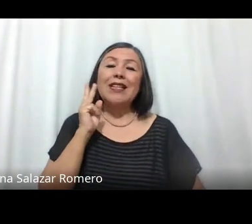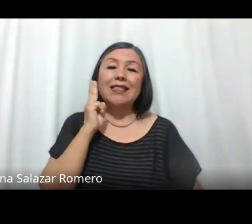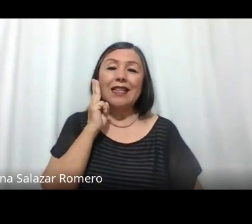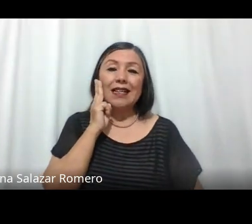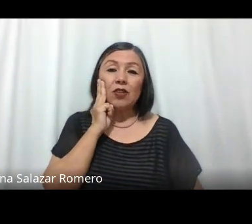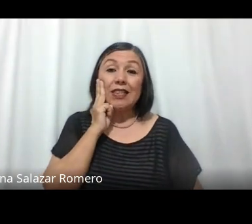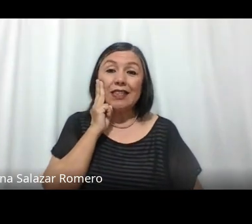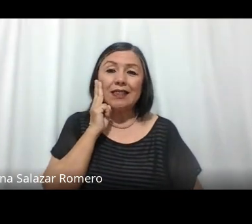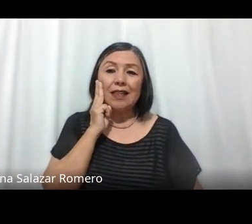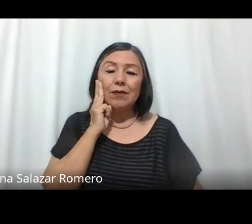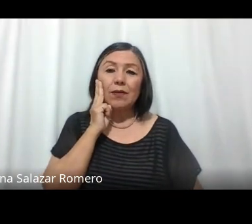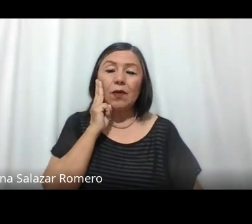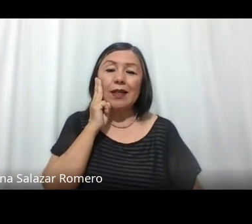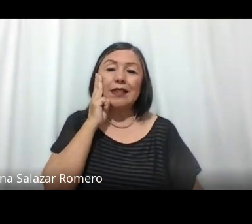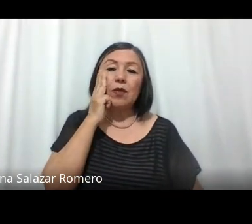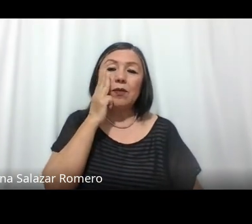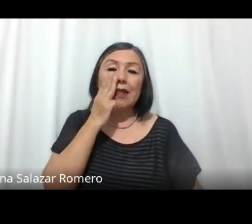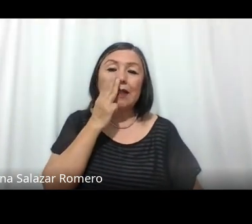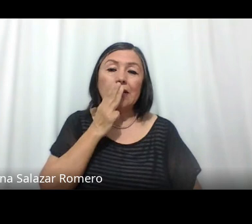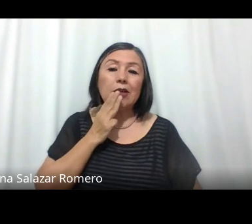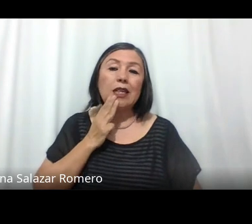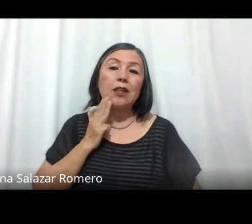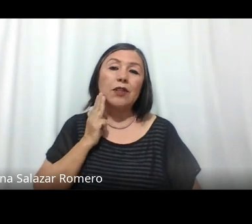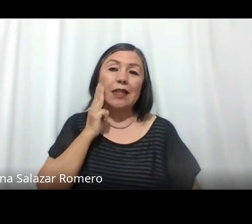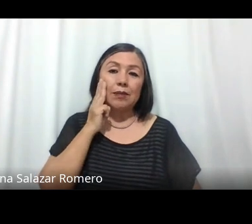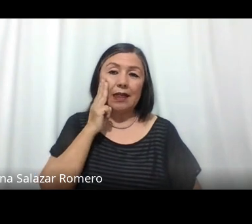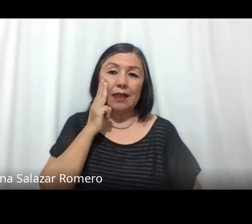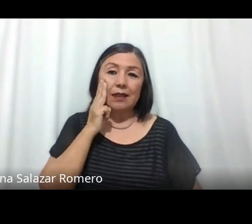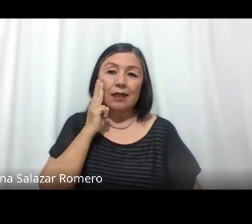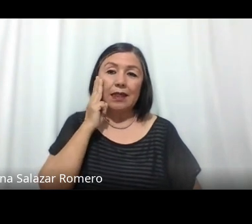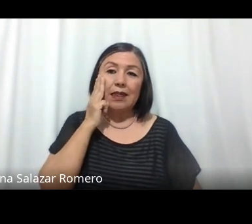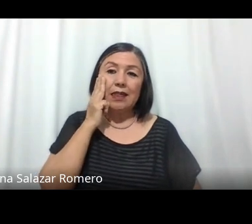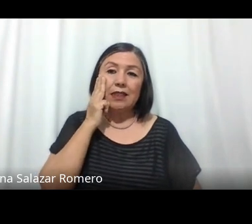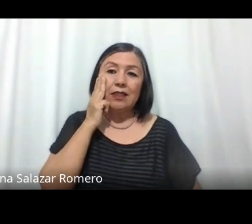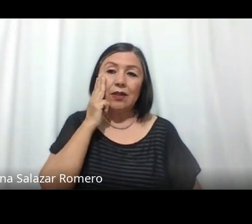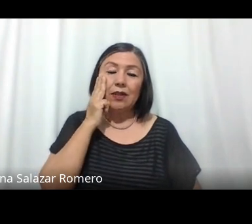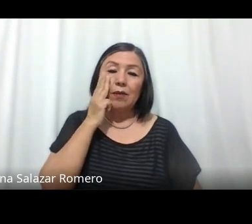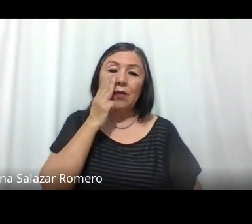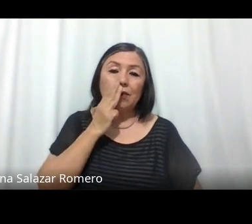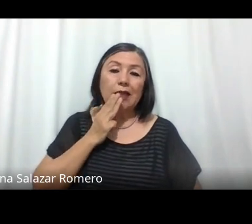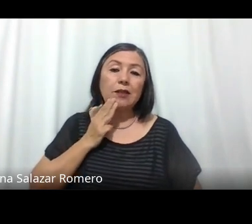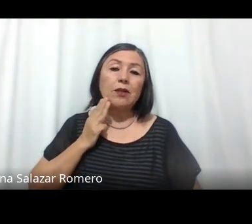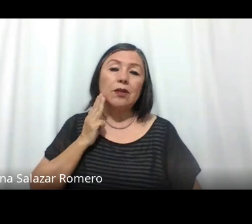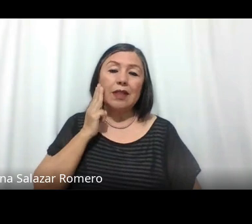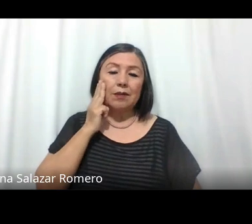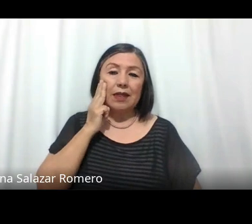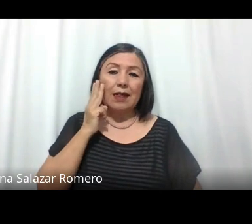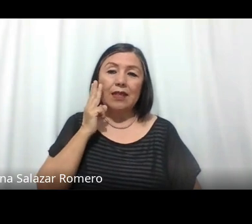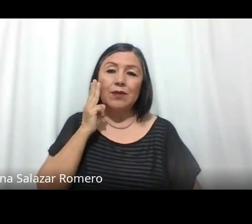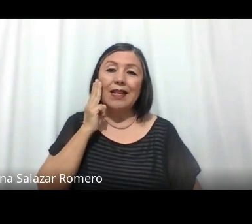Vamos a iniciar, ¿dónde inicia? ¿Cuál es el movimiento y dónde termina? Inicio,